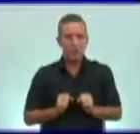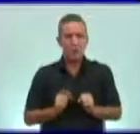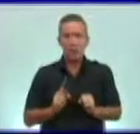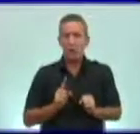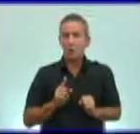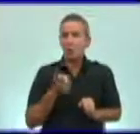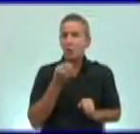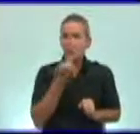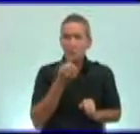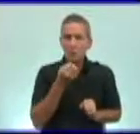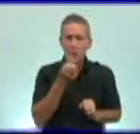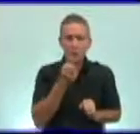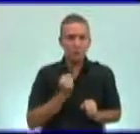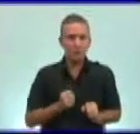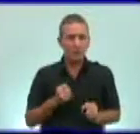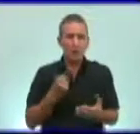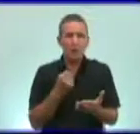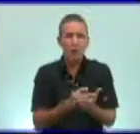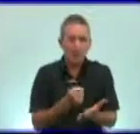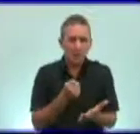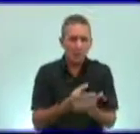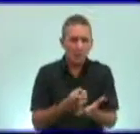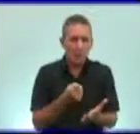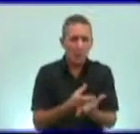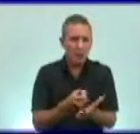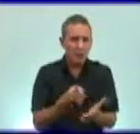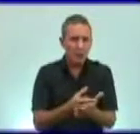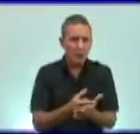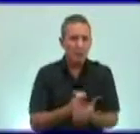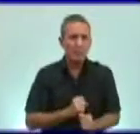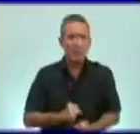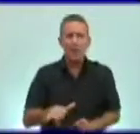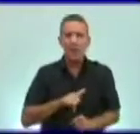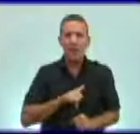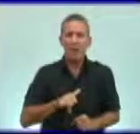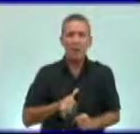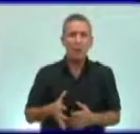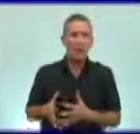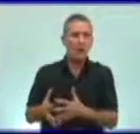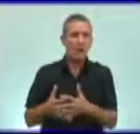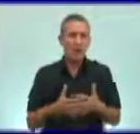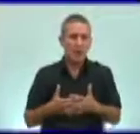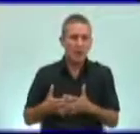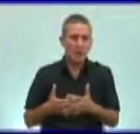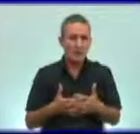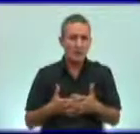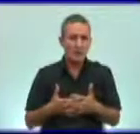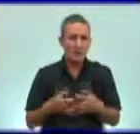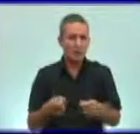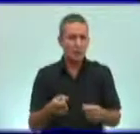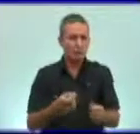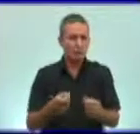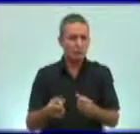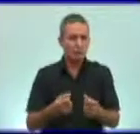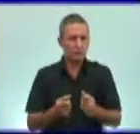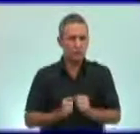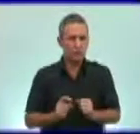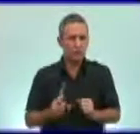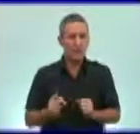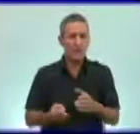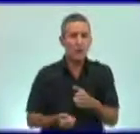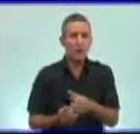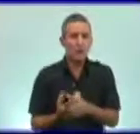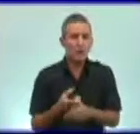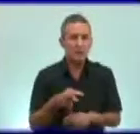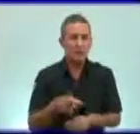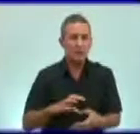y depredadora del sistema capitalista. Y esa es la gran diferencia entre un sistema y otro, que no nació de esa manera.